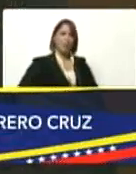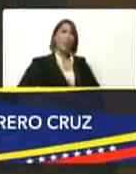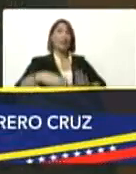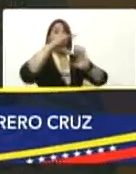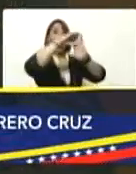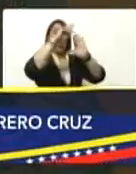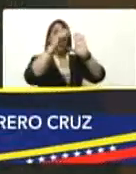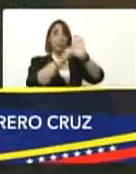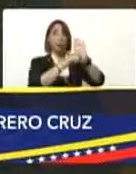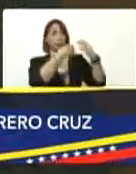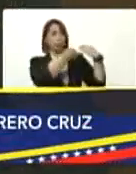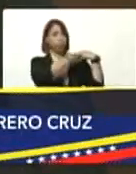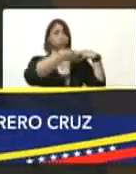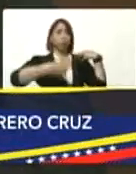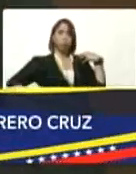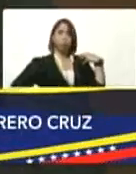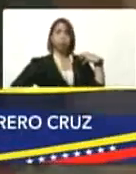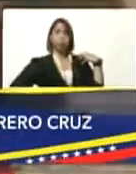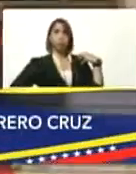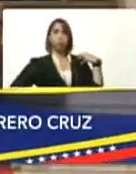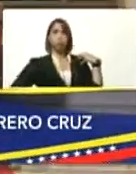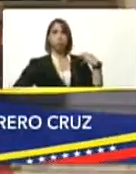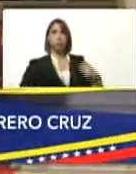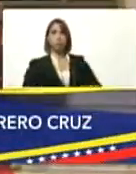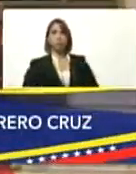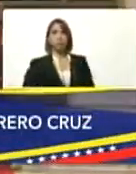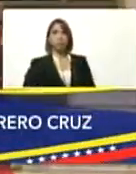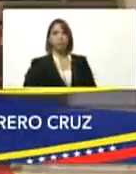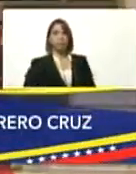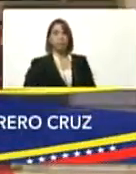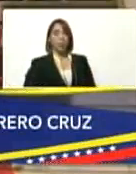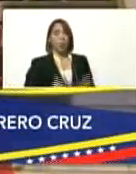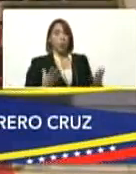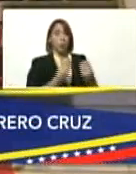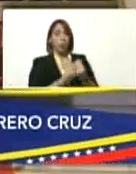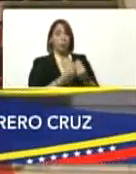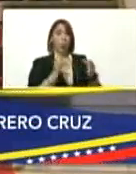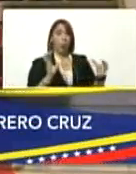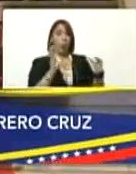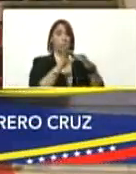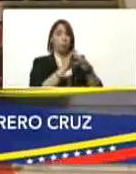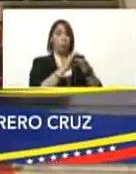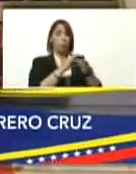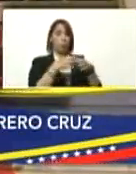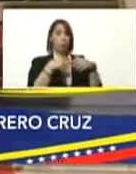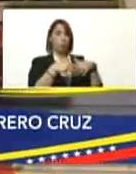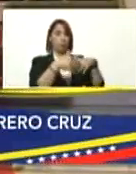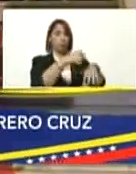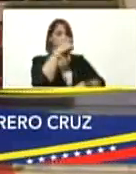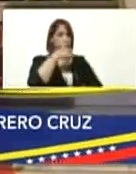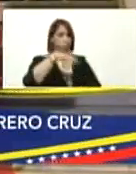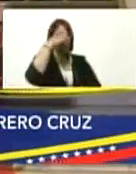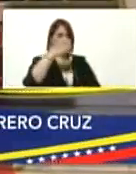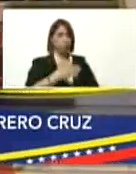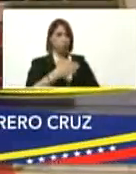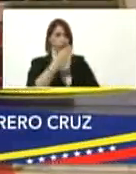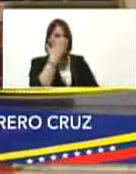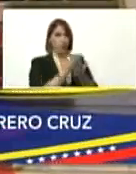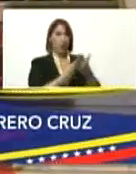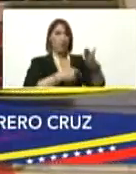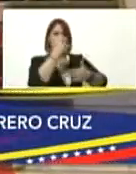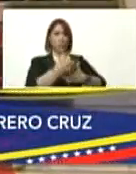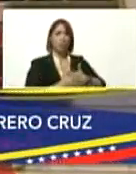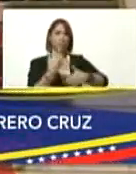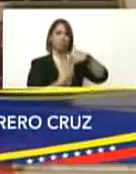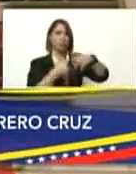constitucional, que de conjunto con esa unión cívica militar está al frente de este proyecto revolucionario y